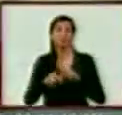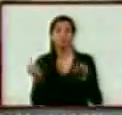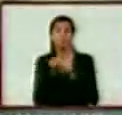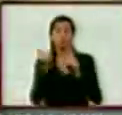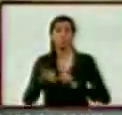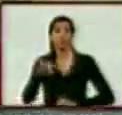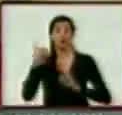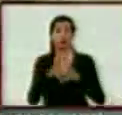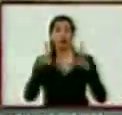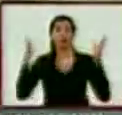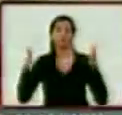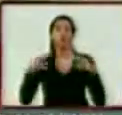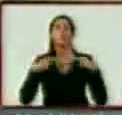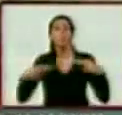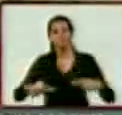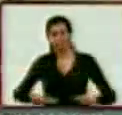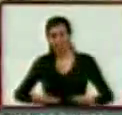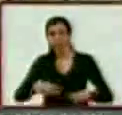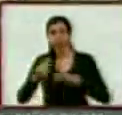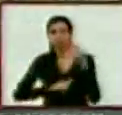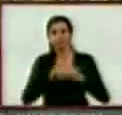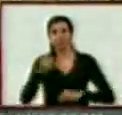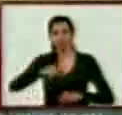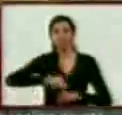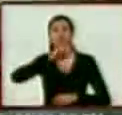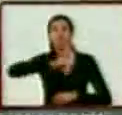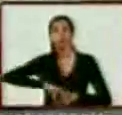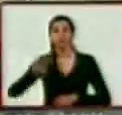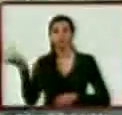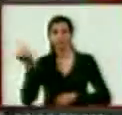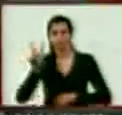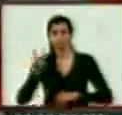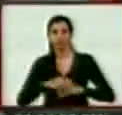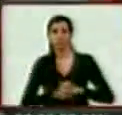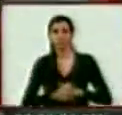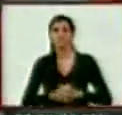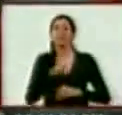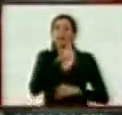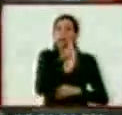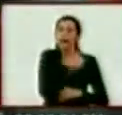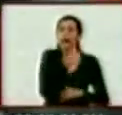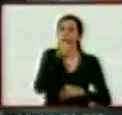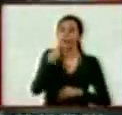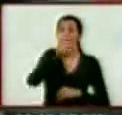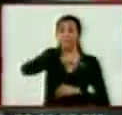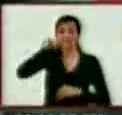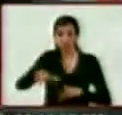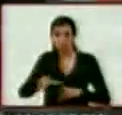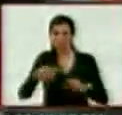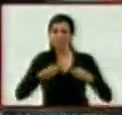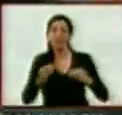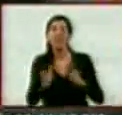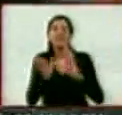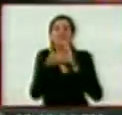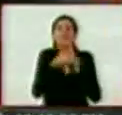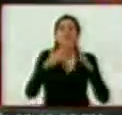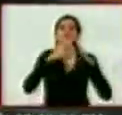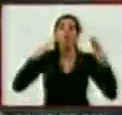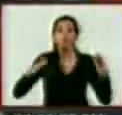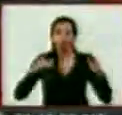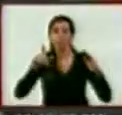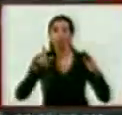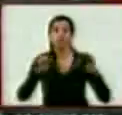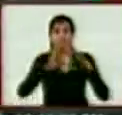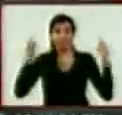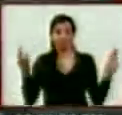obras humanitarias que se ha registrado en la historia venezolana. Cada persona refugiada que recibe un apartamento, cada